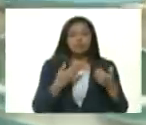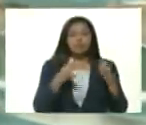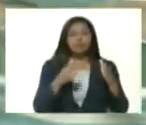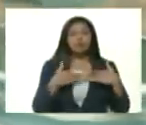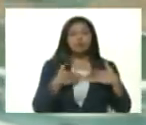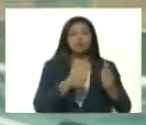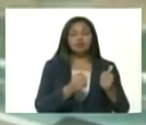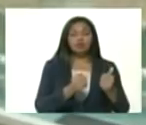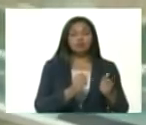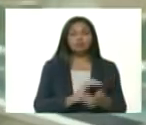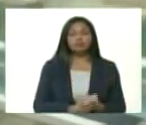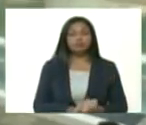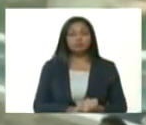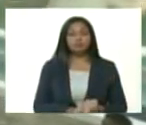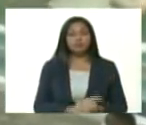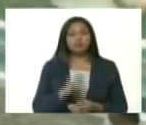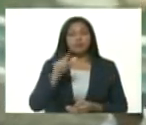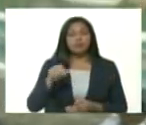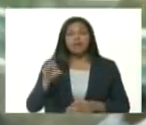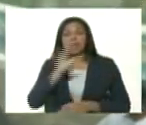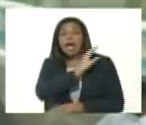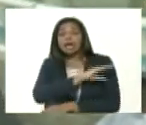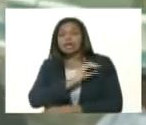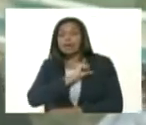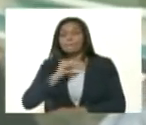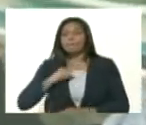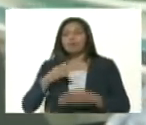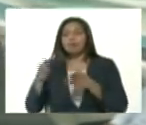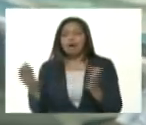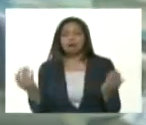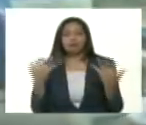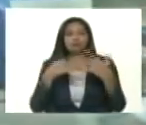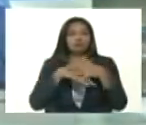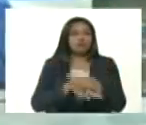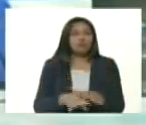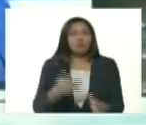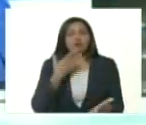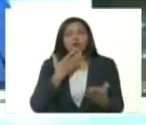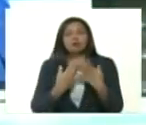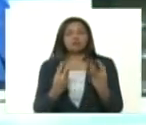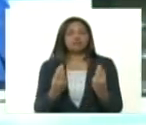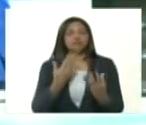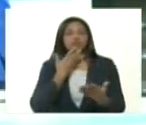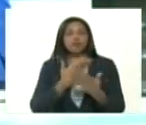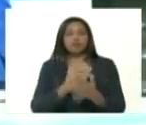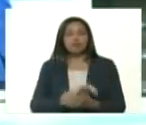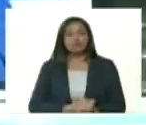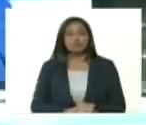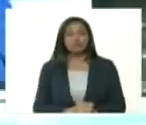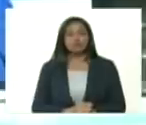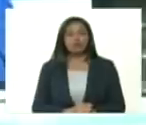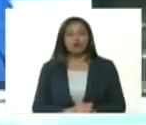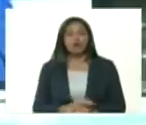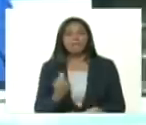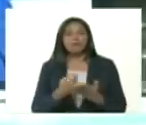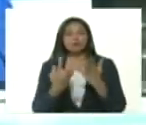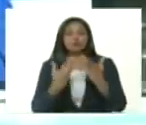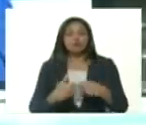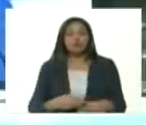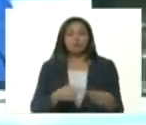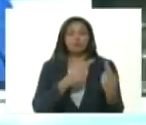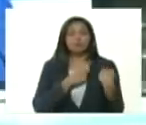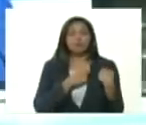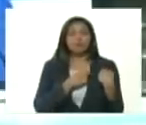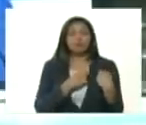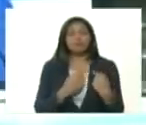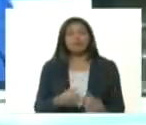de salud y las clínicas privadas del país. Le doy las gracias a los accionistas y dueños de